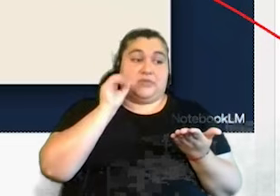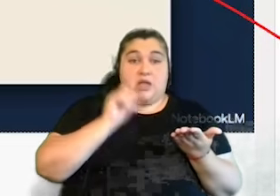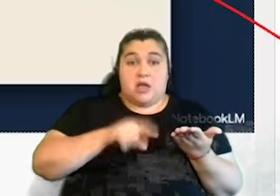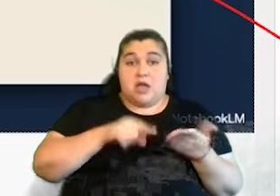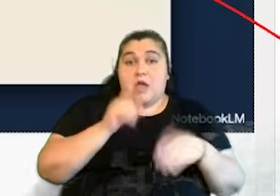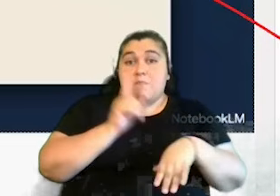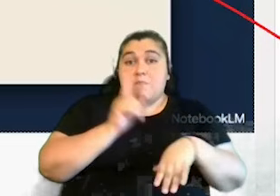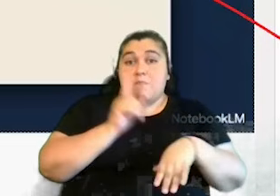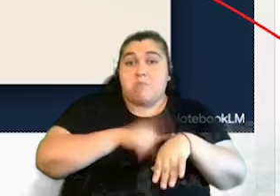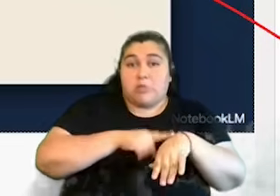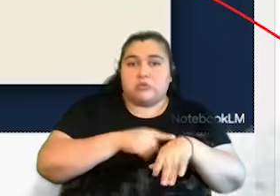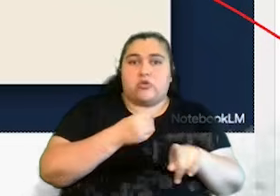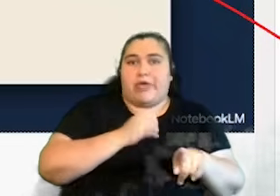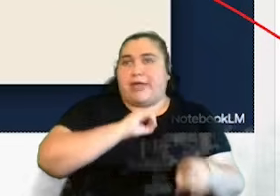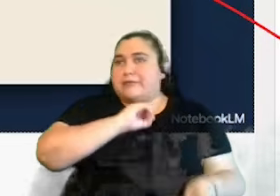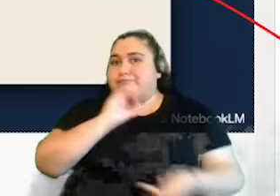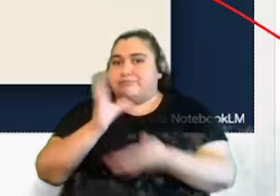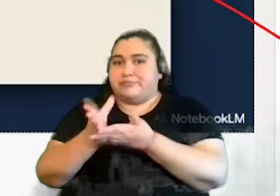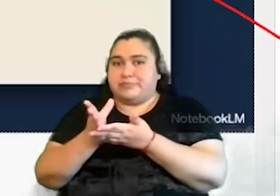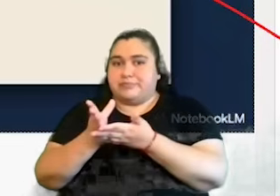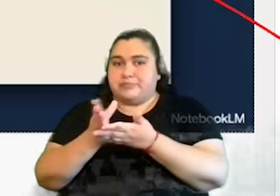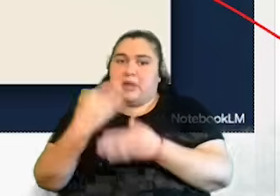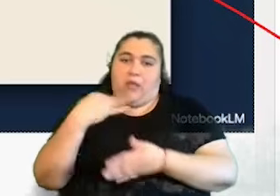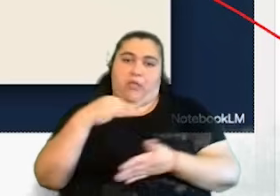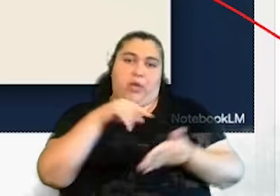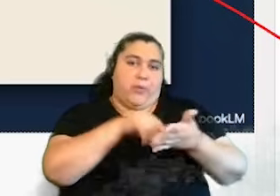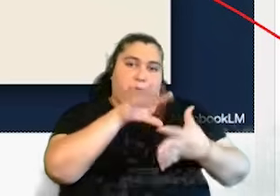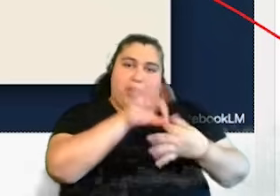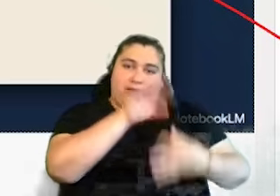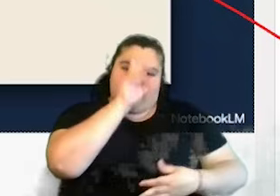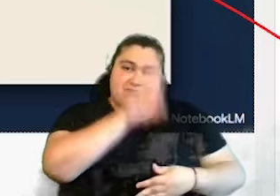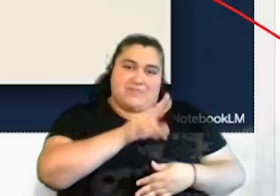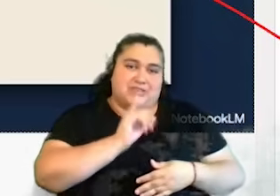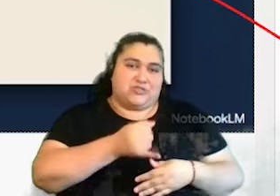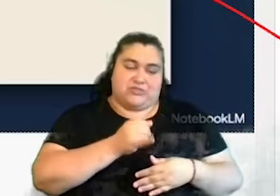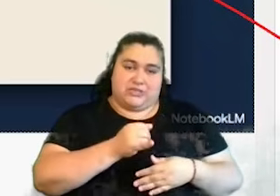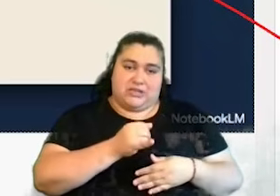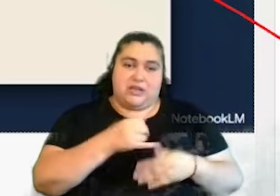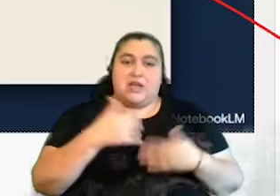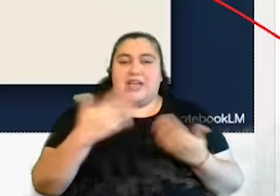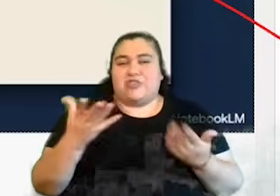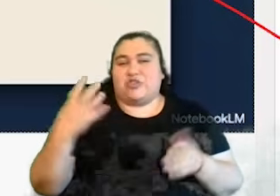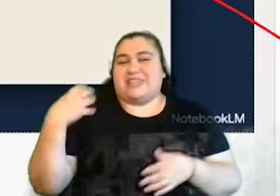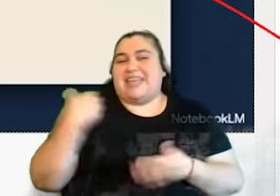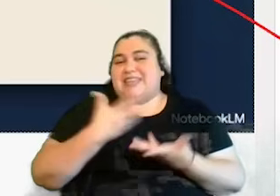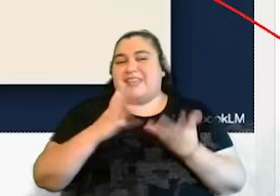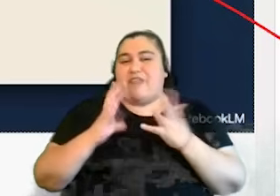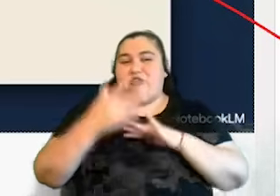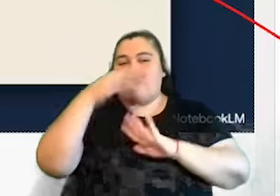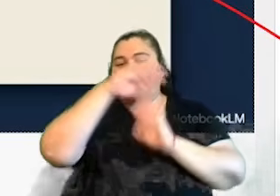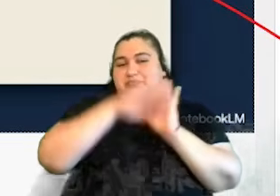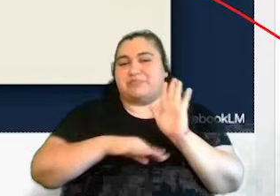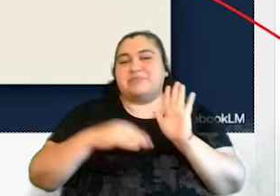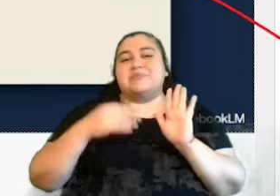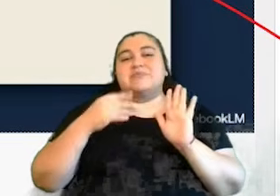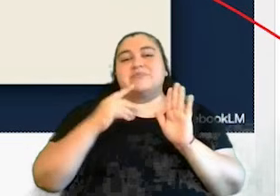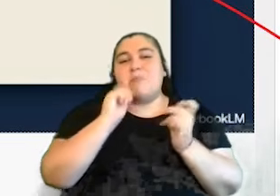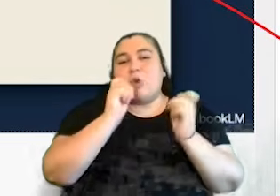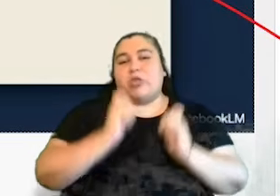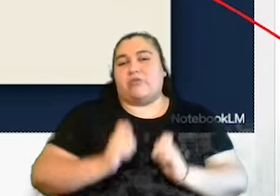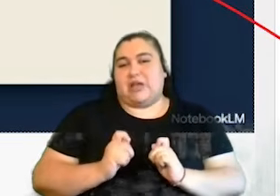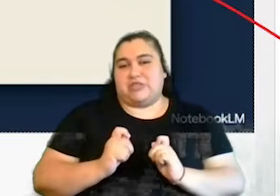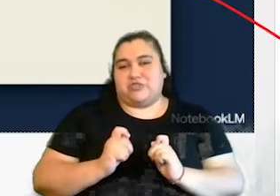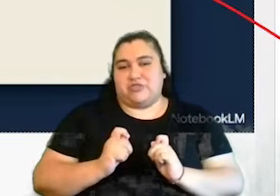punibilidad, se los va a tomar. Esta es, a grandes rasgos, las modificaciones que trae eh,